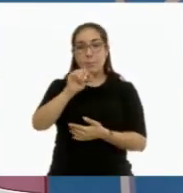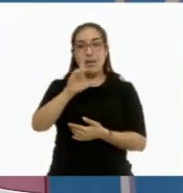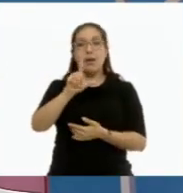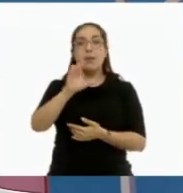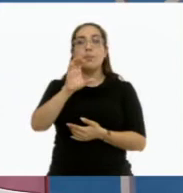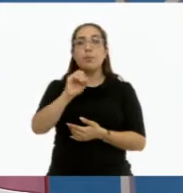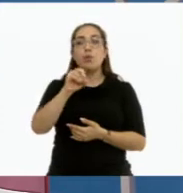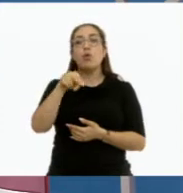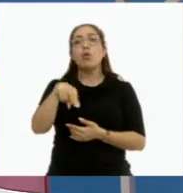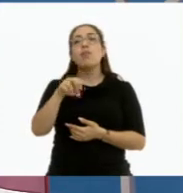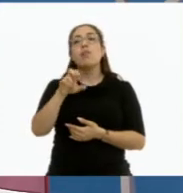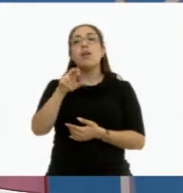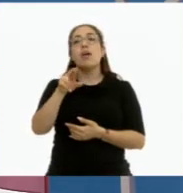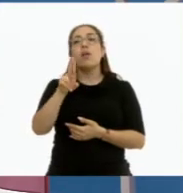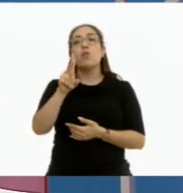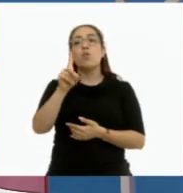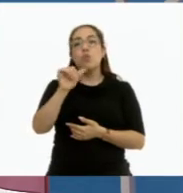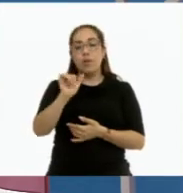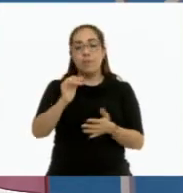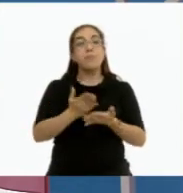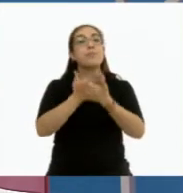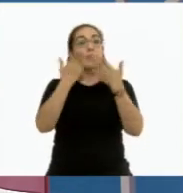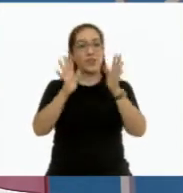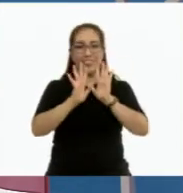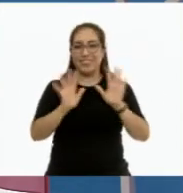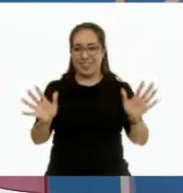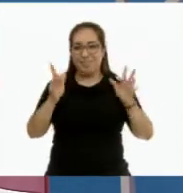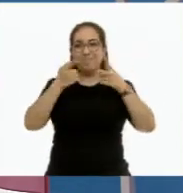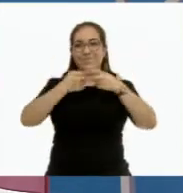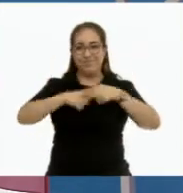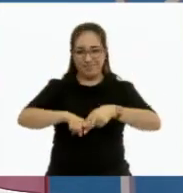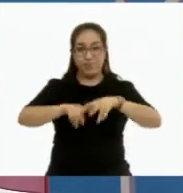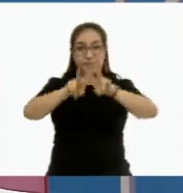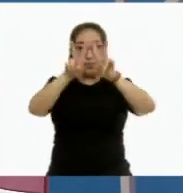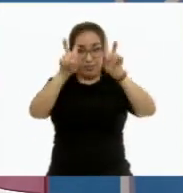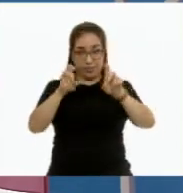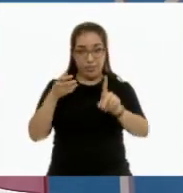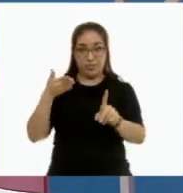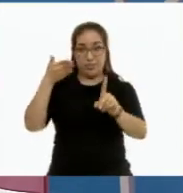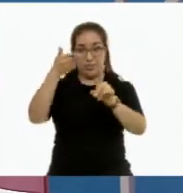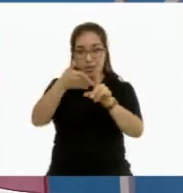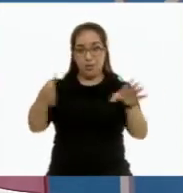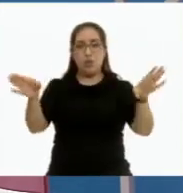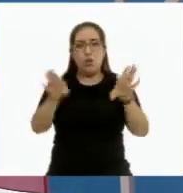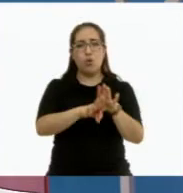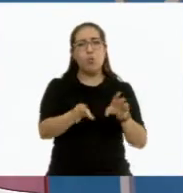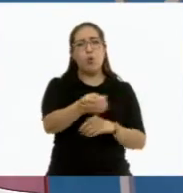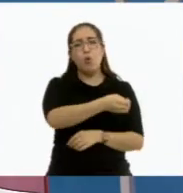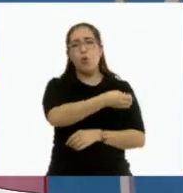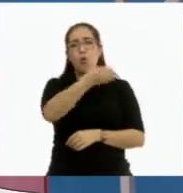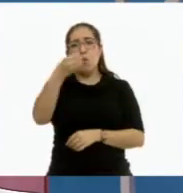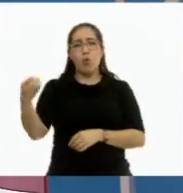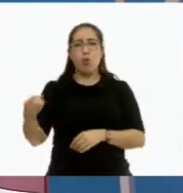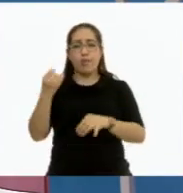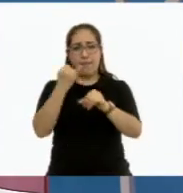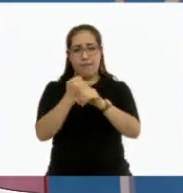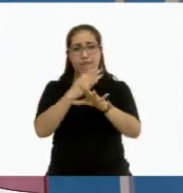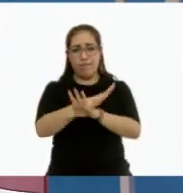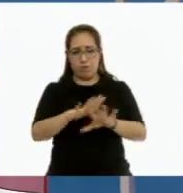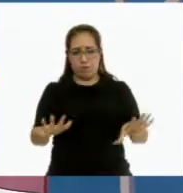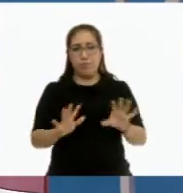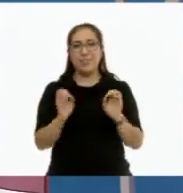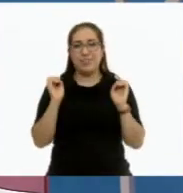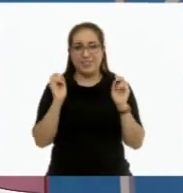sí, vamos a comenzar con nuestro tema para hablar de estos organizadores y sintetizadores de información,